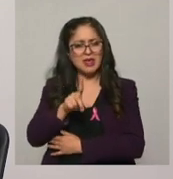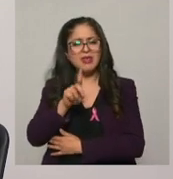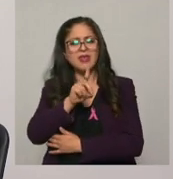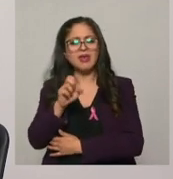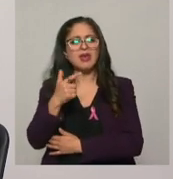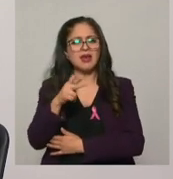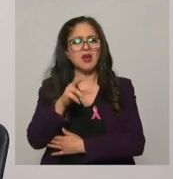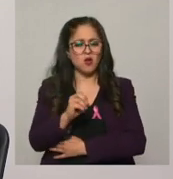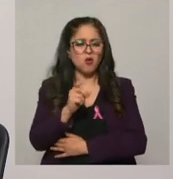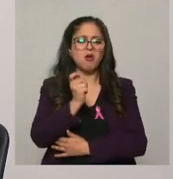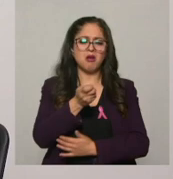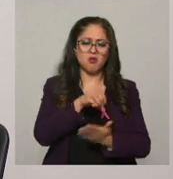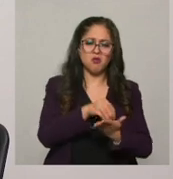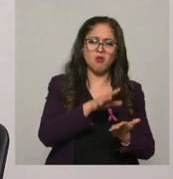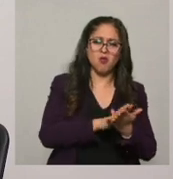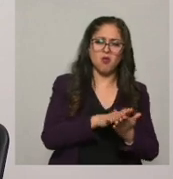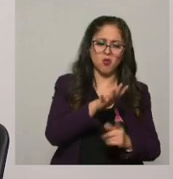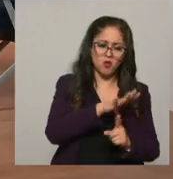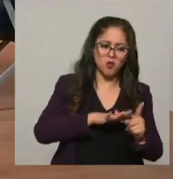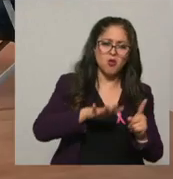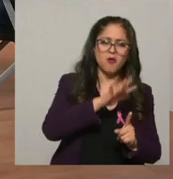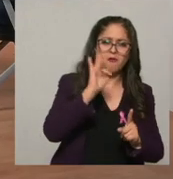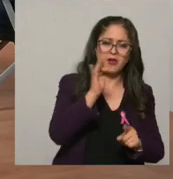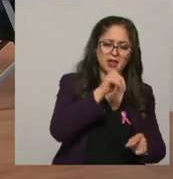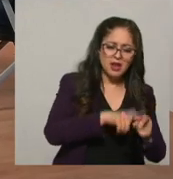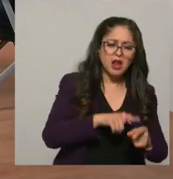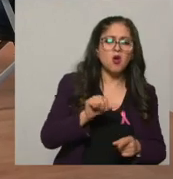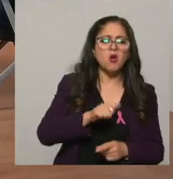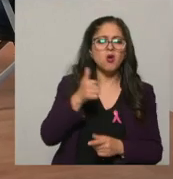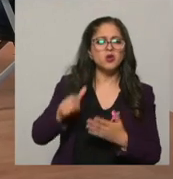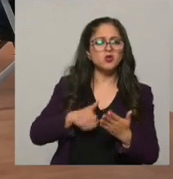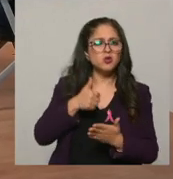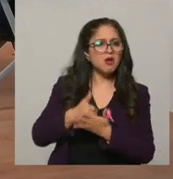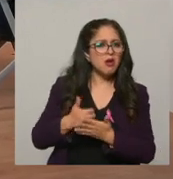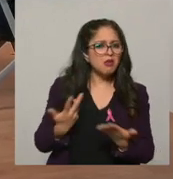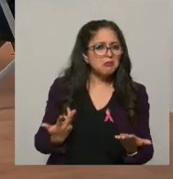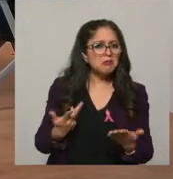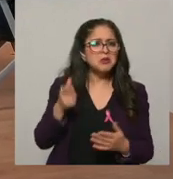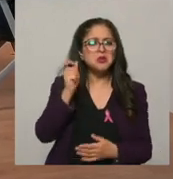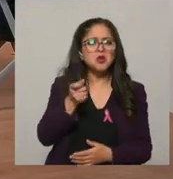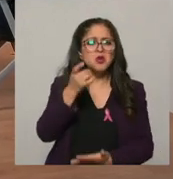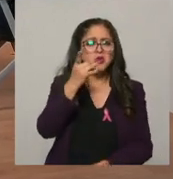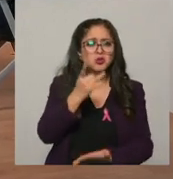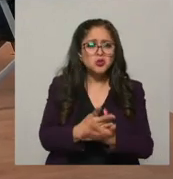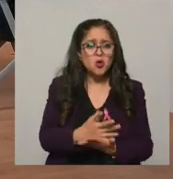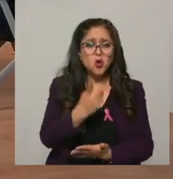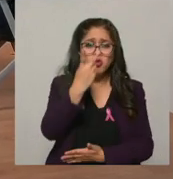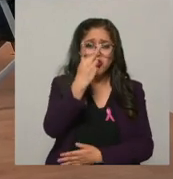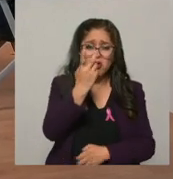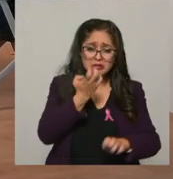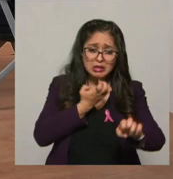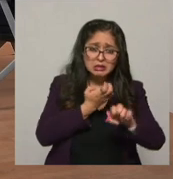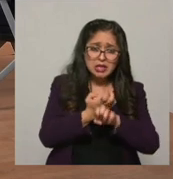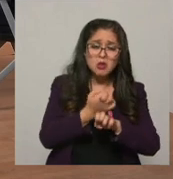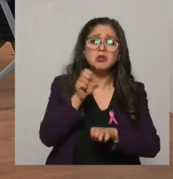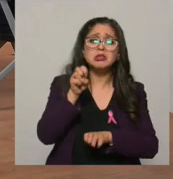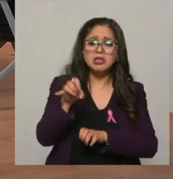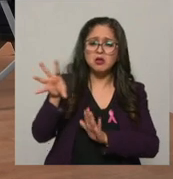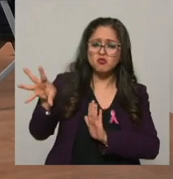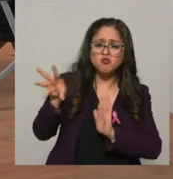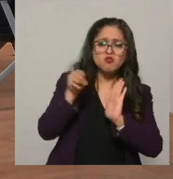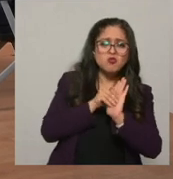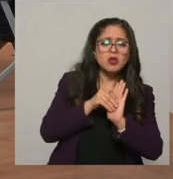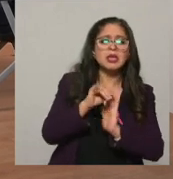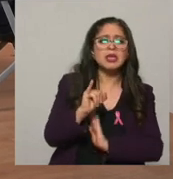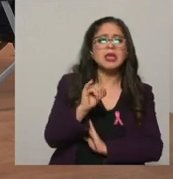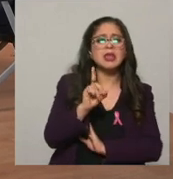locales y el federal. Y por ejemplo hay una invisibilización. Solo 2 estados consideran el término